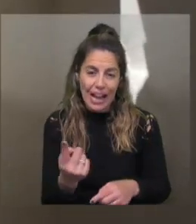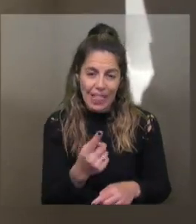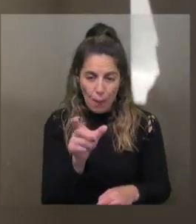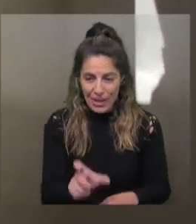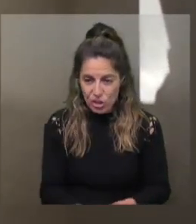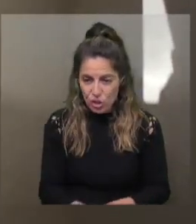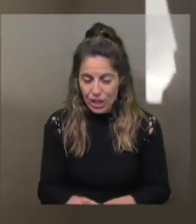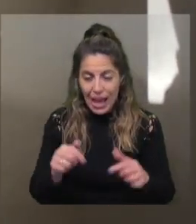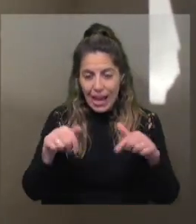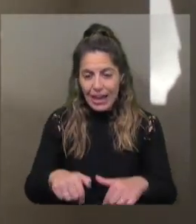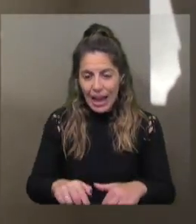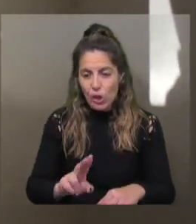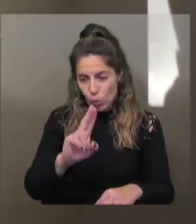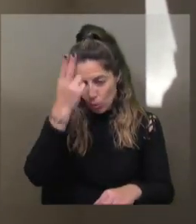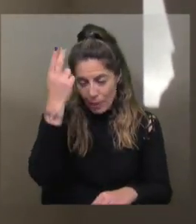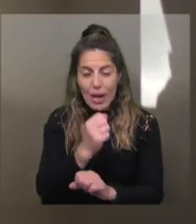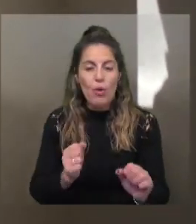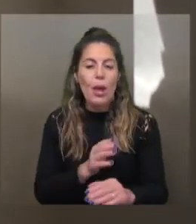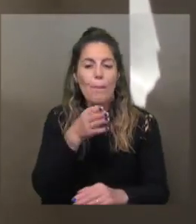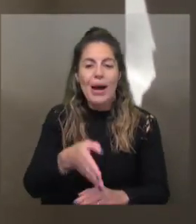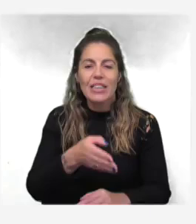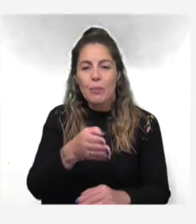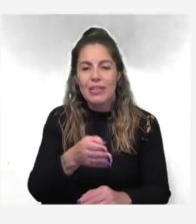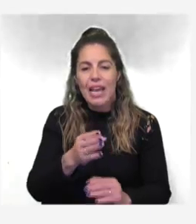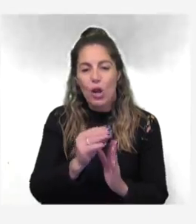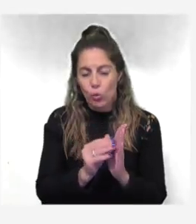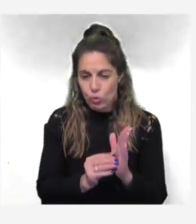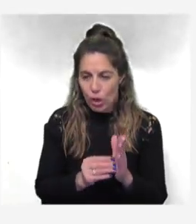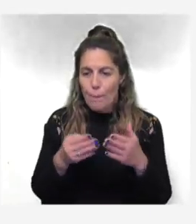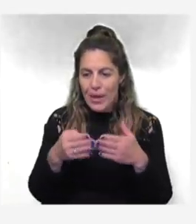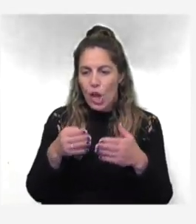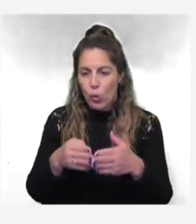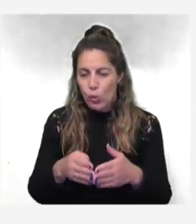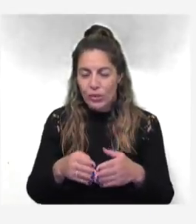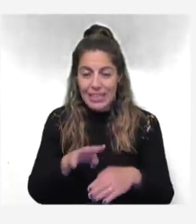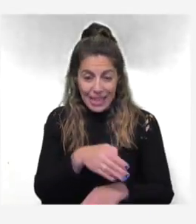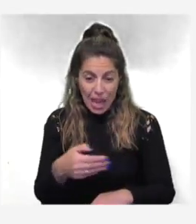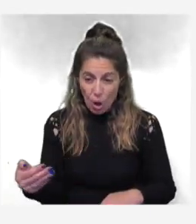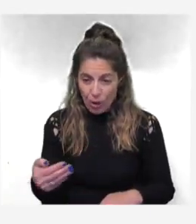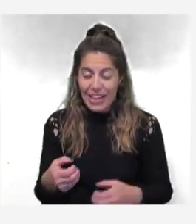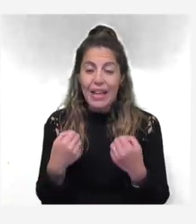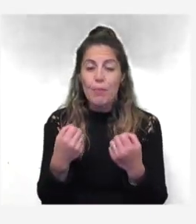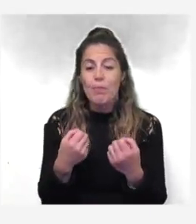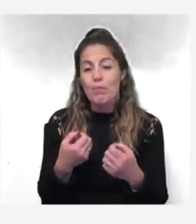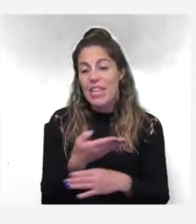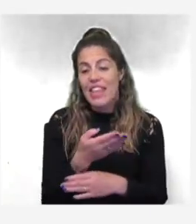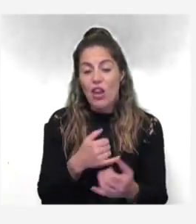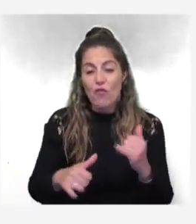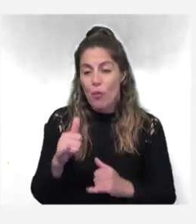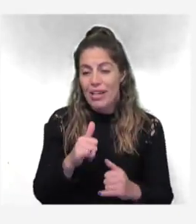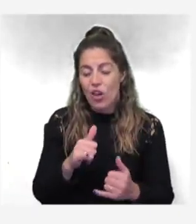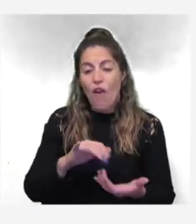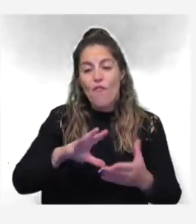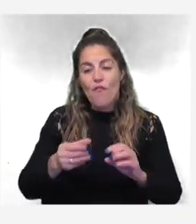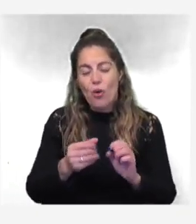en la población de nuestro país. Para participar, hay que llenar un breve cuestionario disponible en línea que releva información sobre los hábitos de